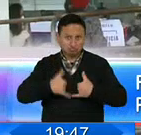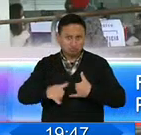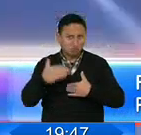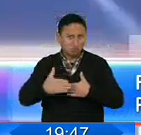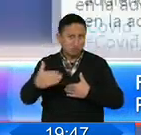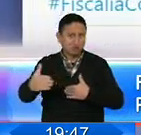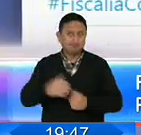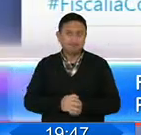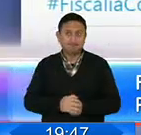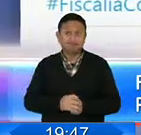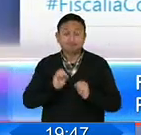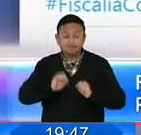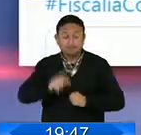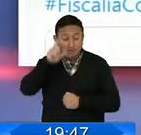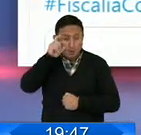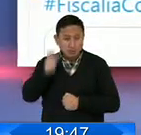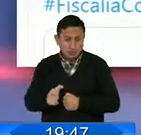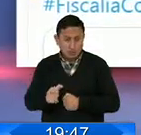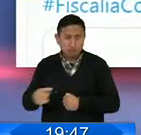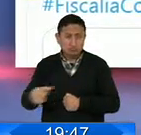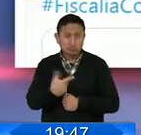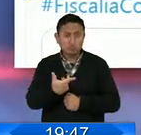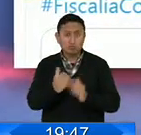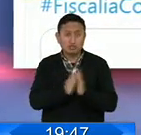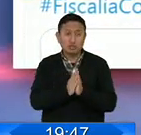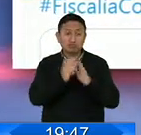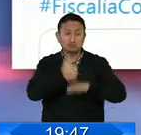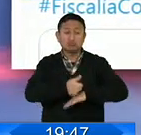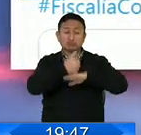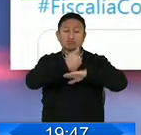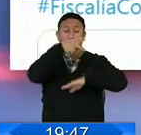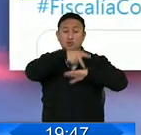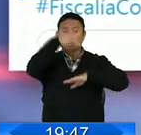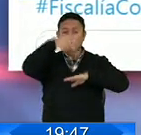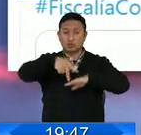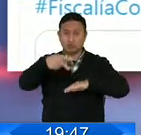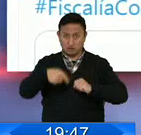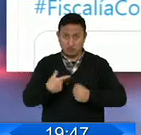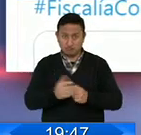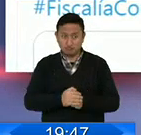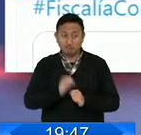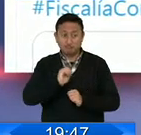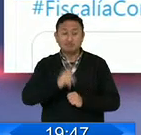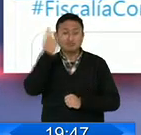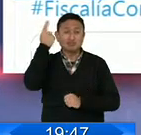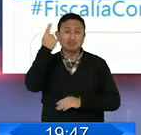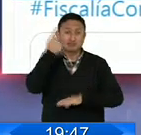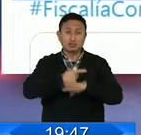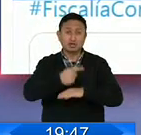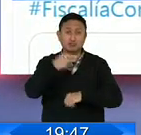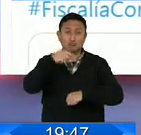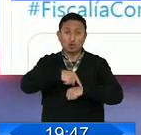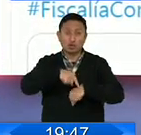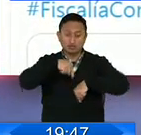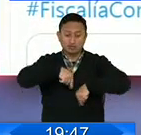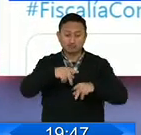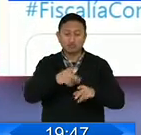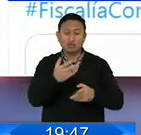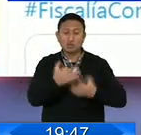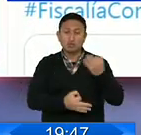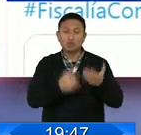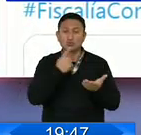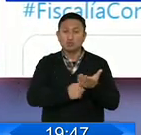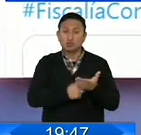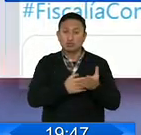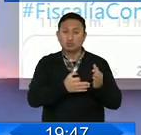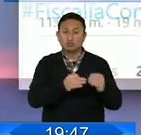desarrollo. Es así que la Fiscalía General del Estado solicitó a la Corte Provincial de Justicia de Pichincha que fije día y hora para la audiencia preparatoria de juicio en contra